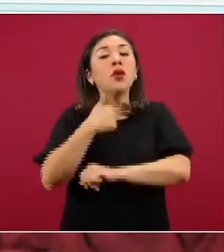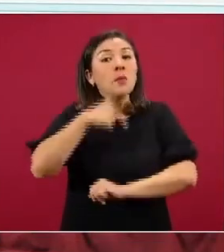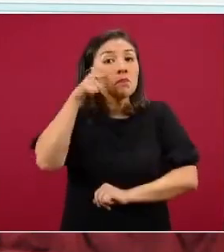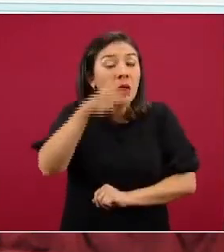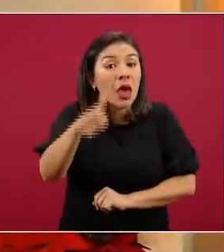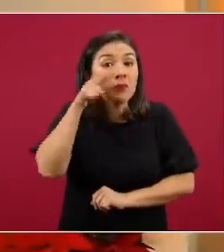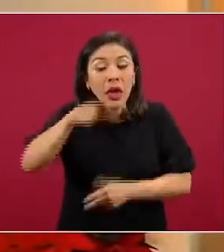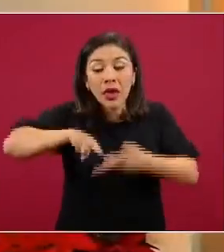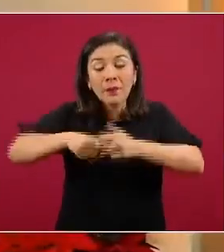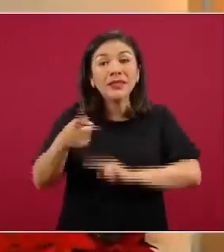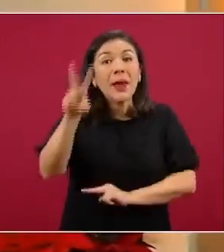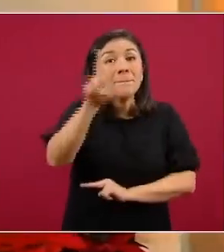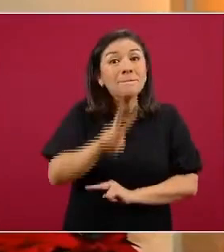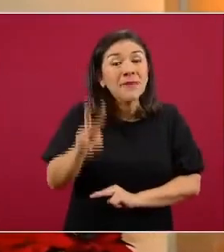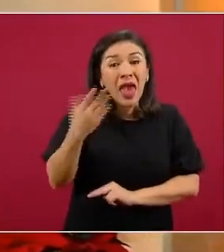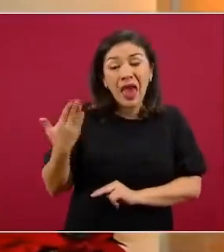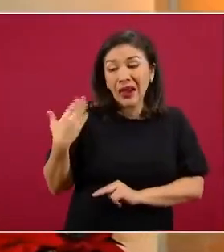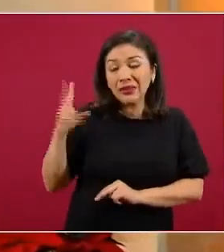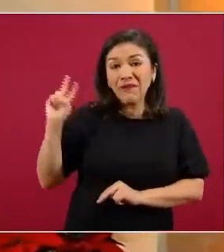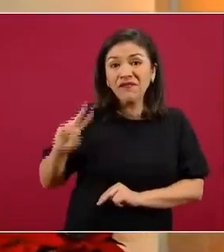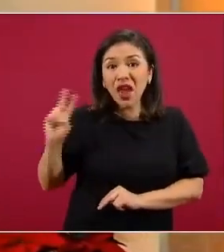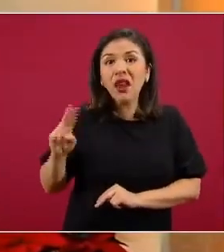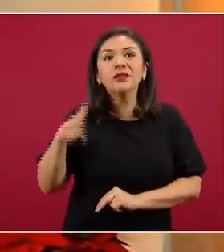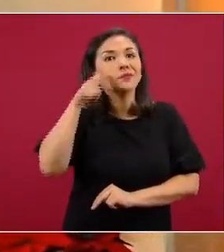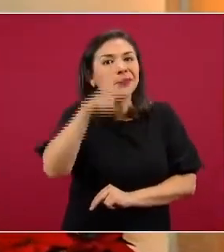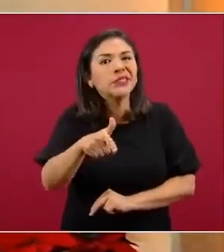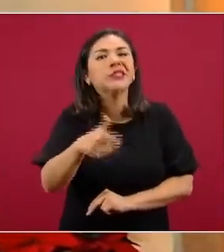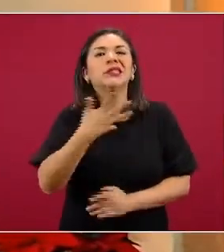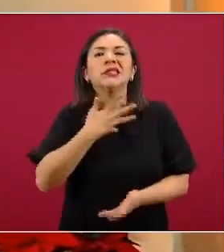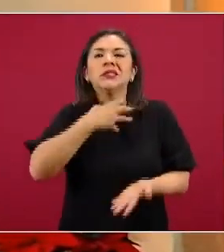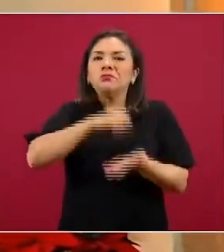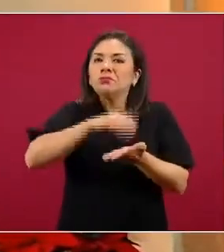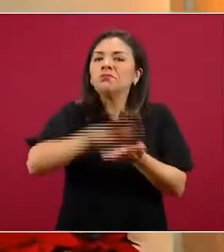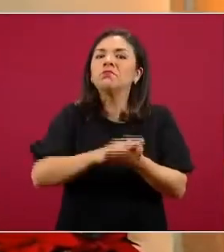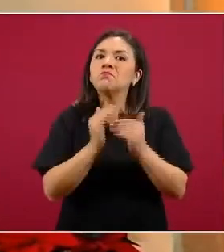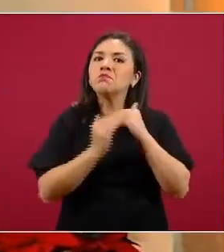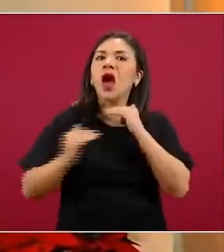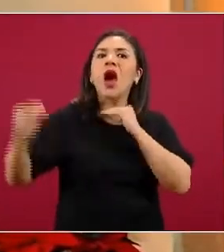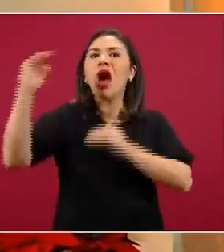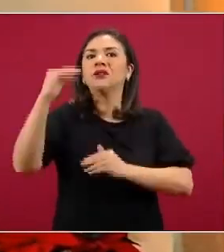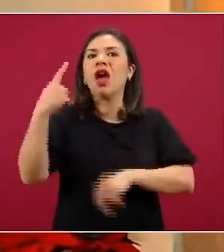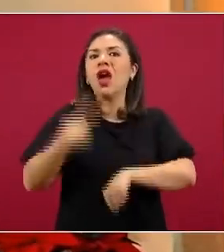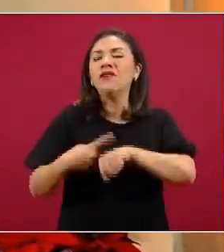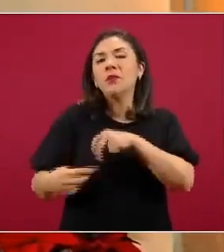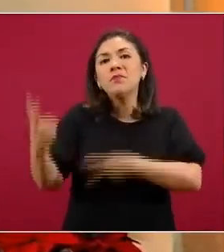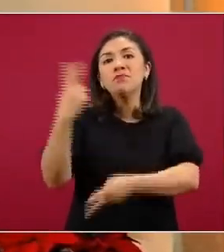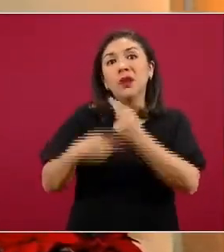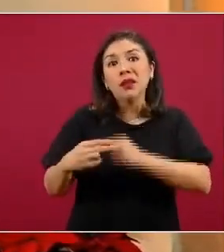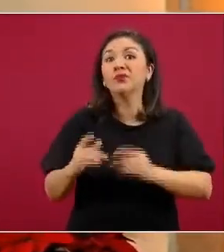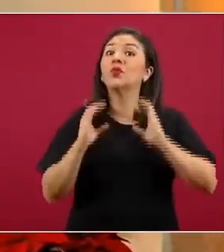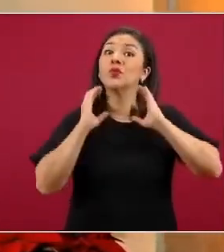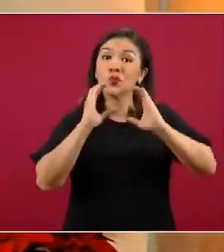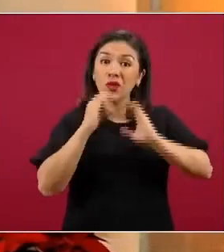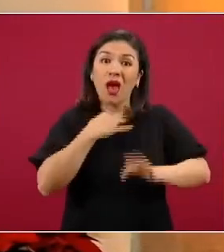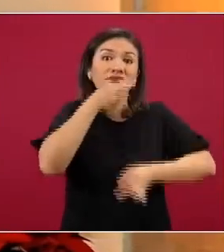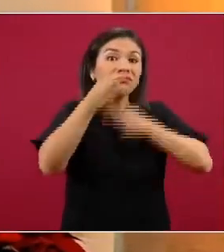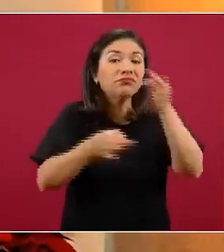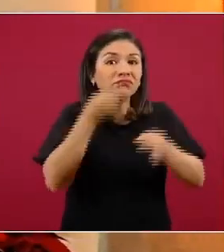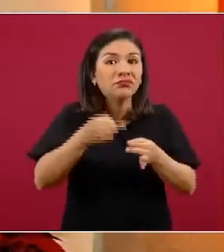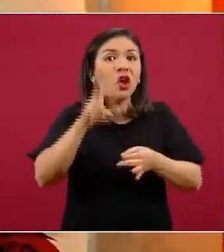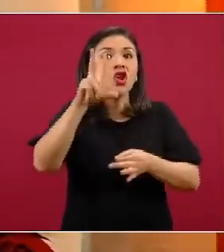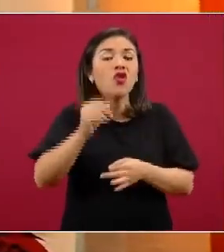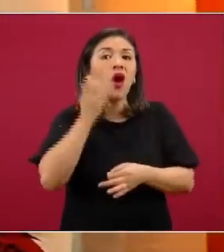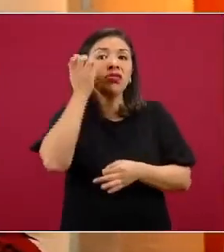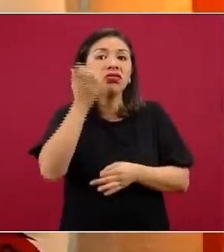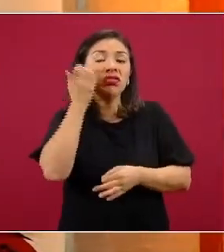ya desde el viernes un dato claro de que había un ascenso. Entonces la precaución que siempre hemos tenido de no